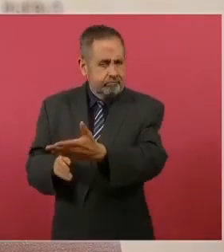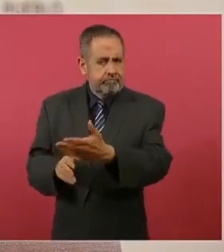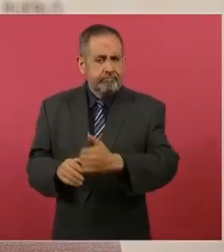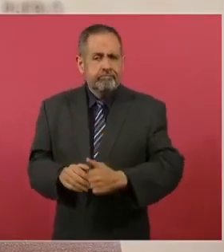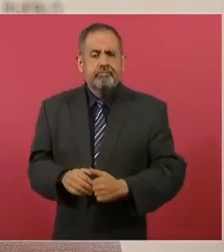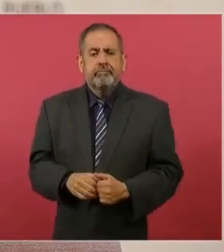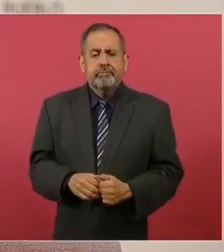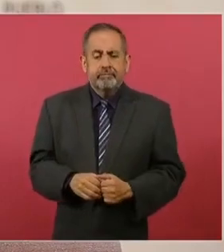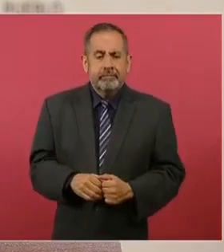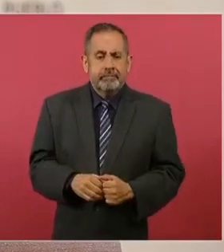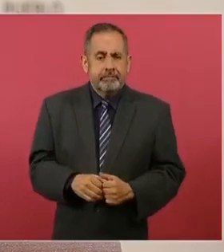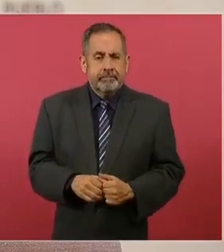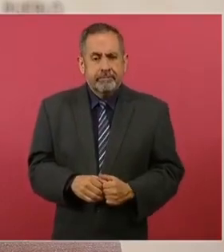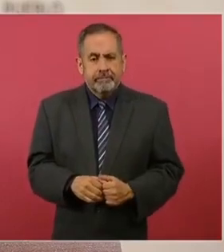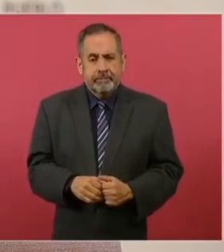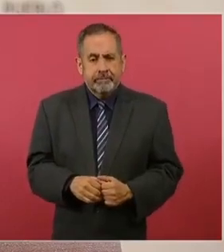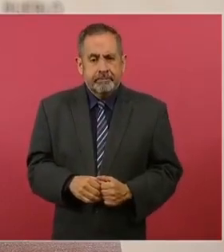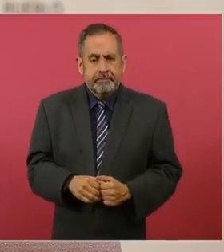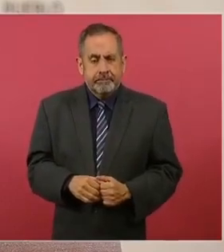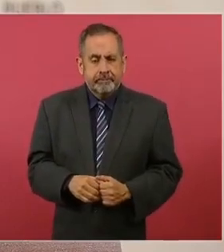no